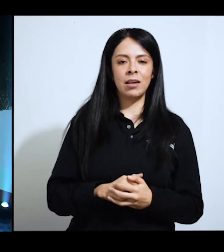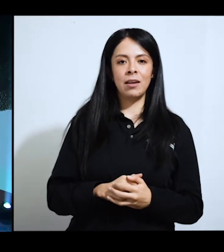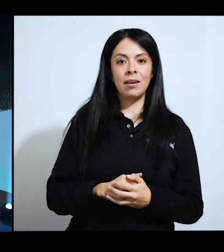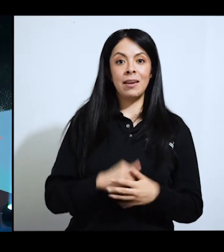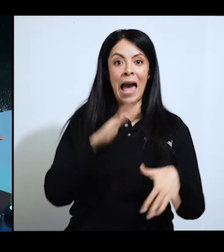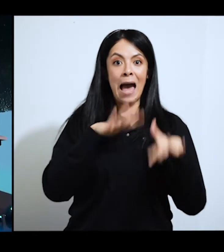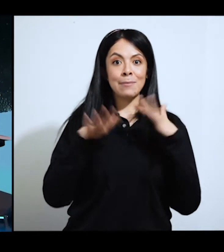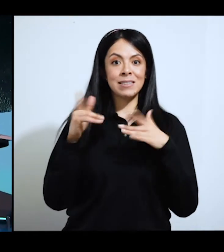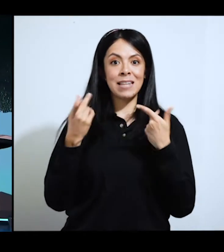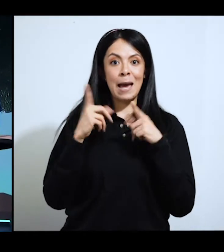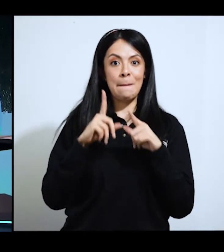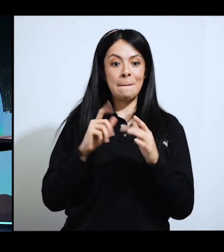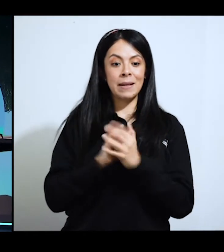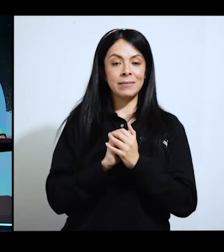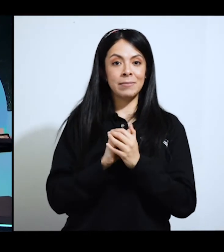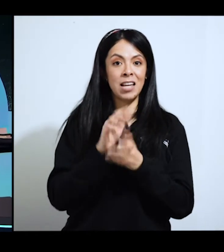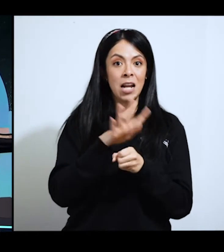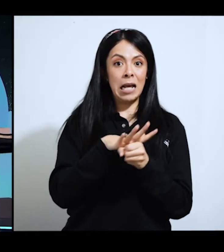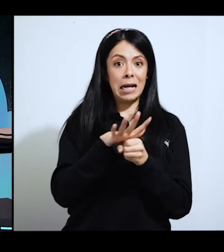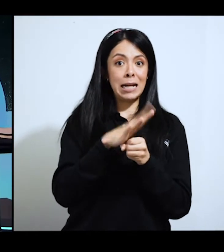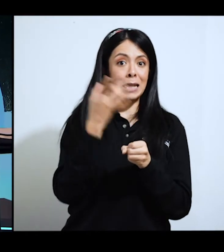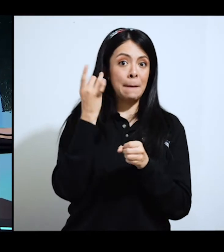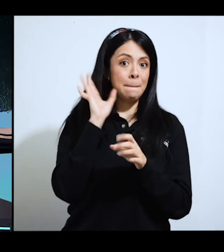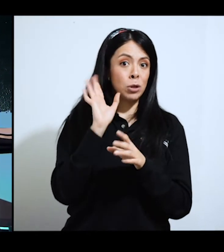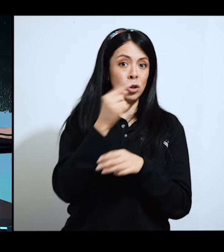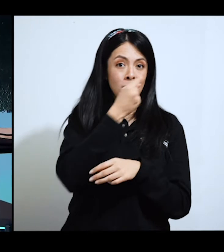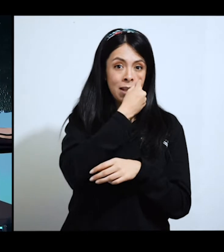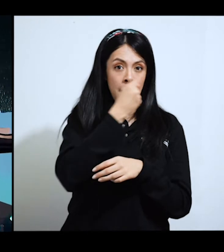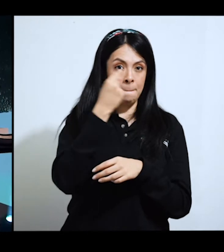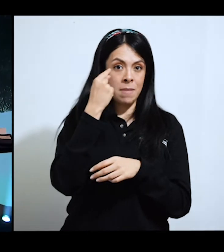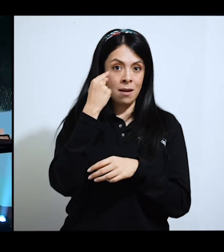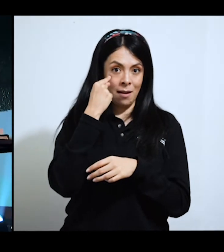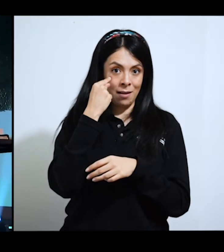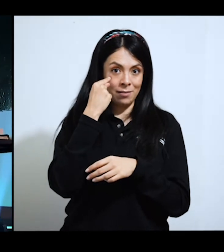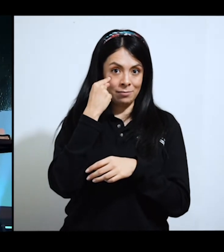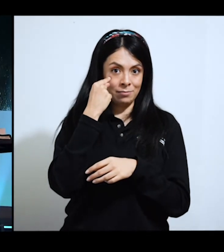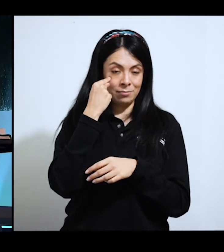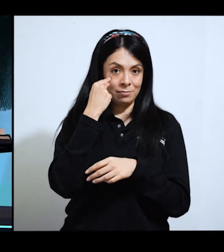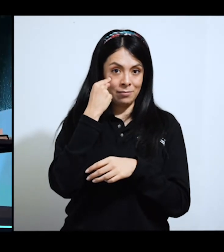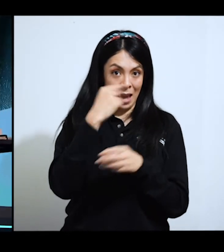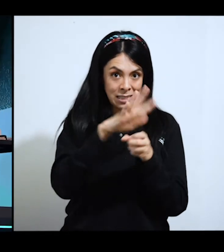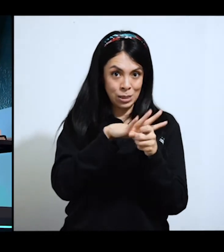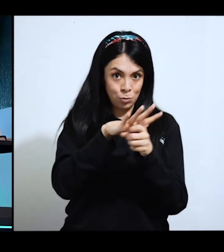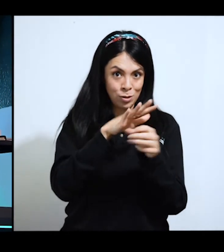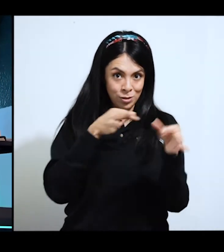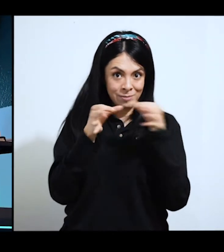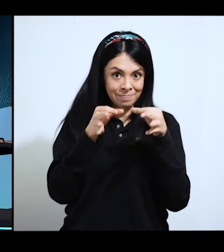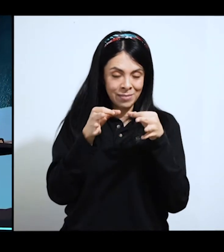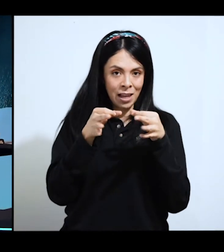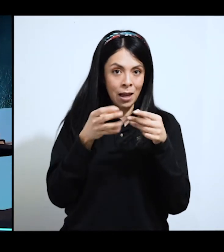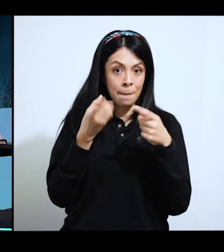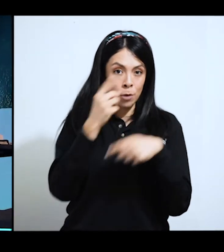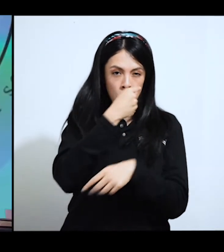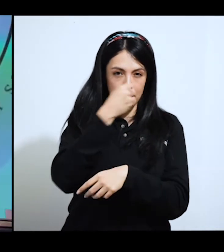puede que esa mirada, que fue lo que me pasó esos días, sea una mirada puesta por el enemigo.